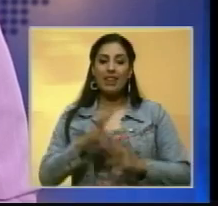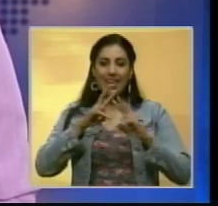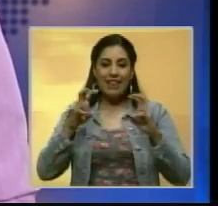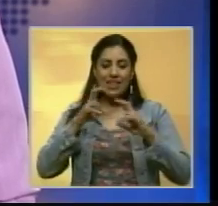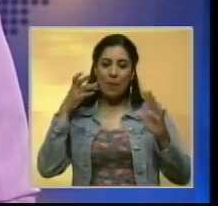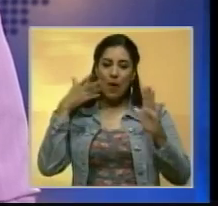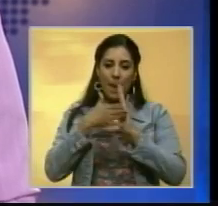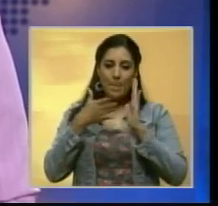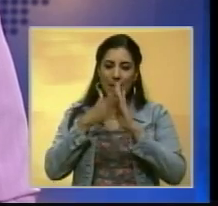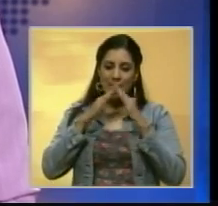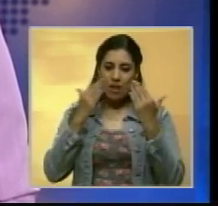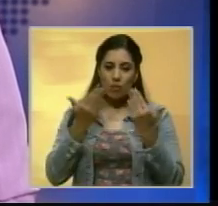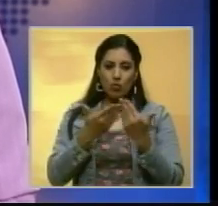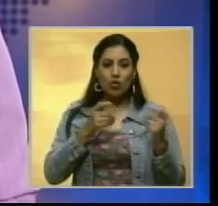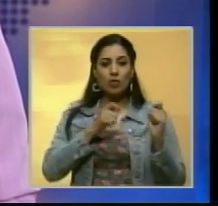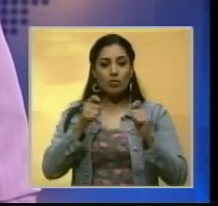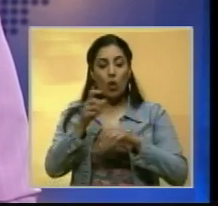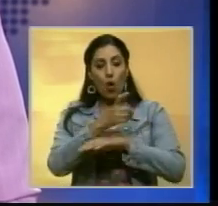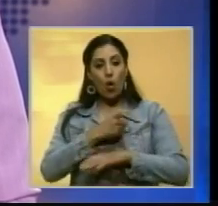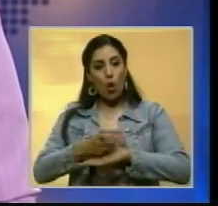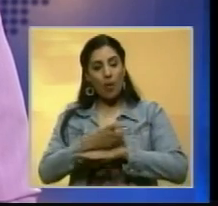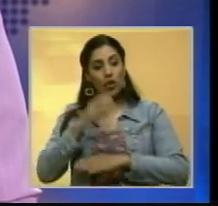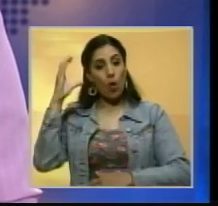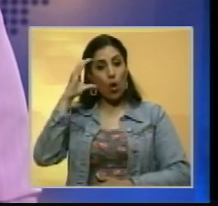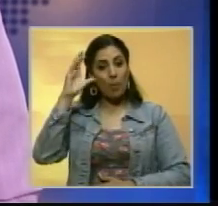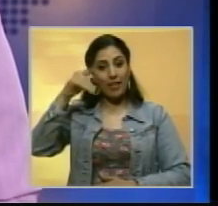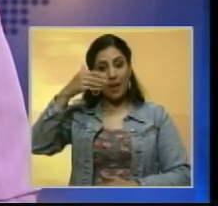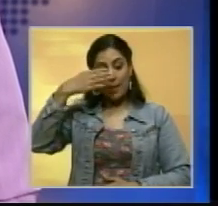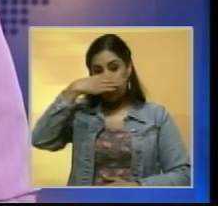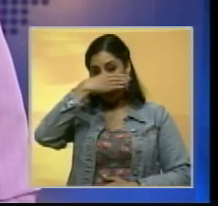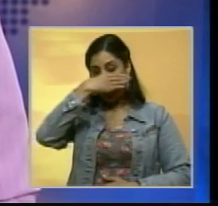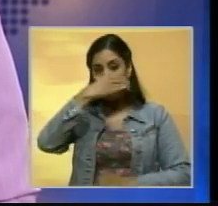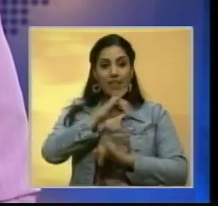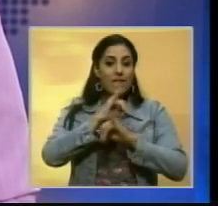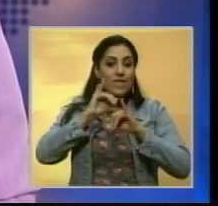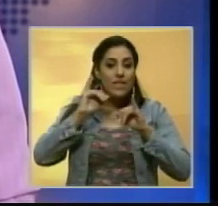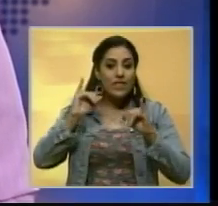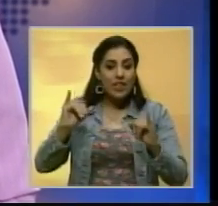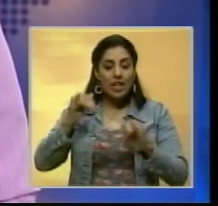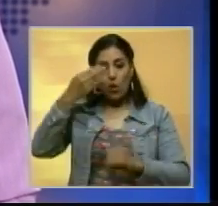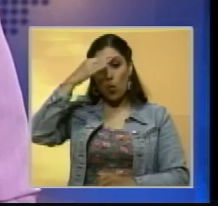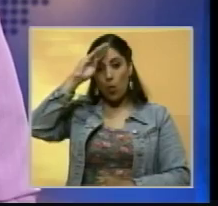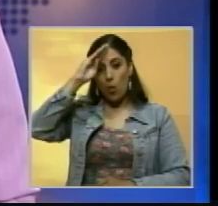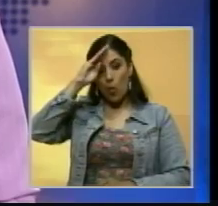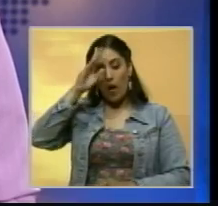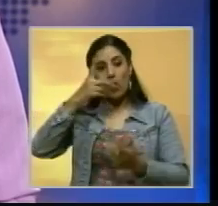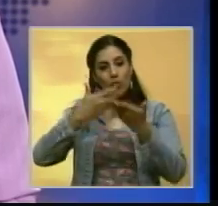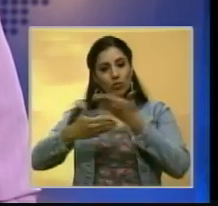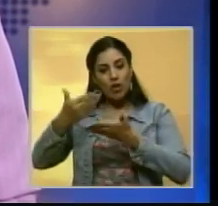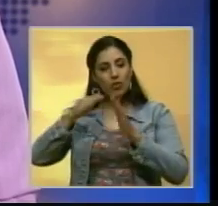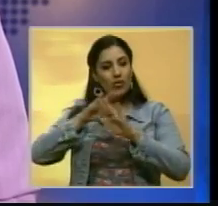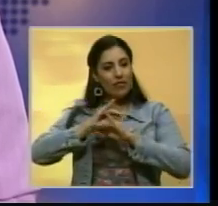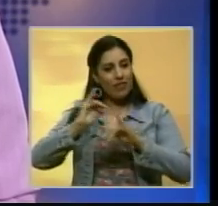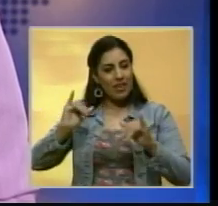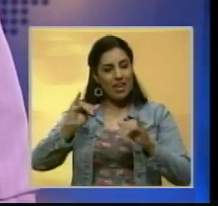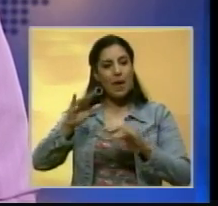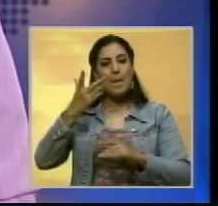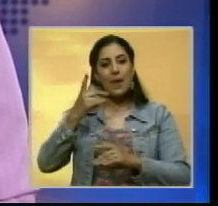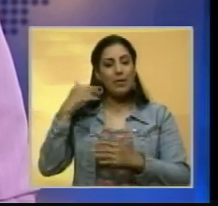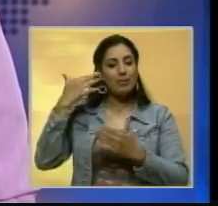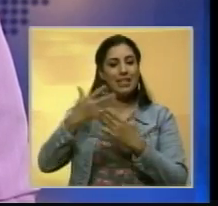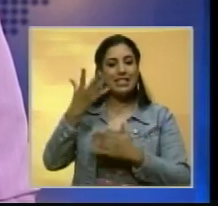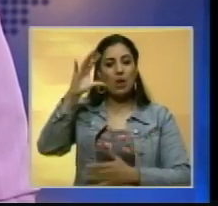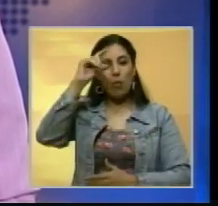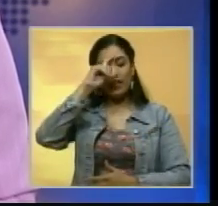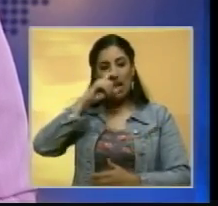Revisamos lo que pasa en el mundo. Delegaciones del gobierno colombiano y las FARC concluyeron en La Habana, Cuba, las negociaciones para poner fin a medio siglo